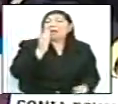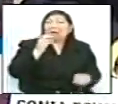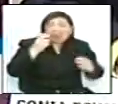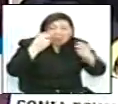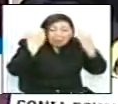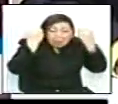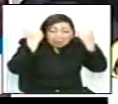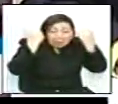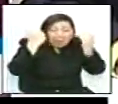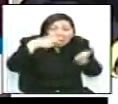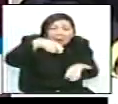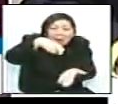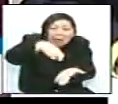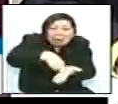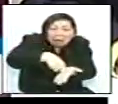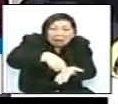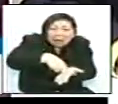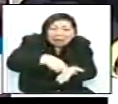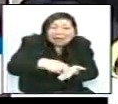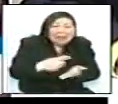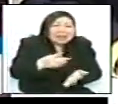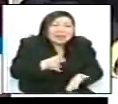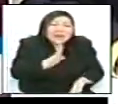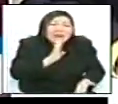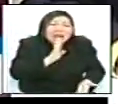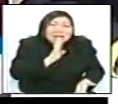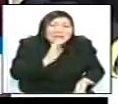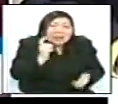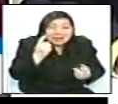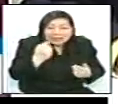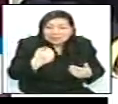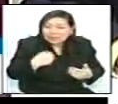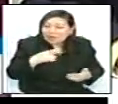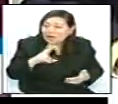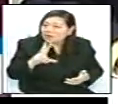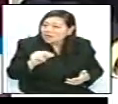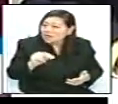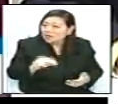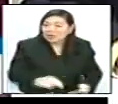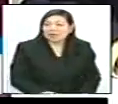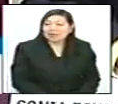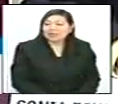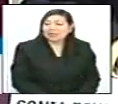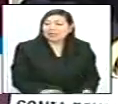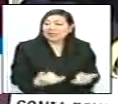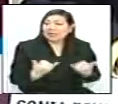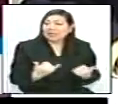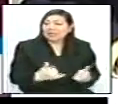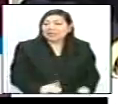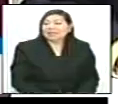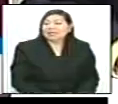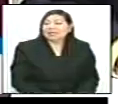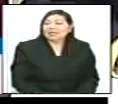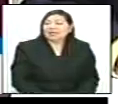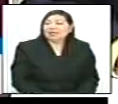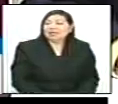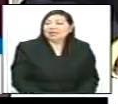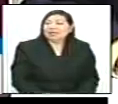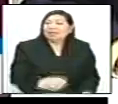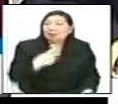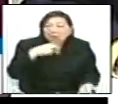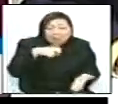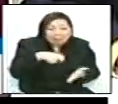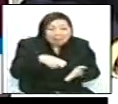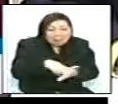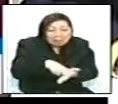arrodillarnos ante el Ejecutivo, tenemos que hacer caso a lo que ellos dicen. Yo me niego, Presidenta, acá hacer genuflexo